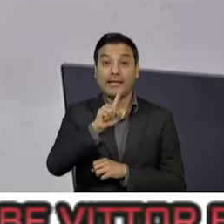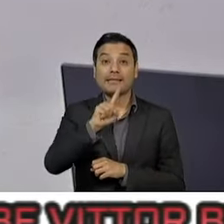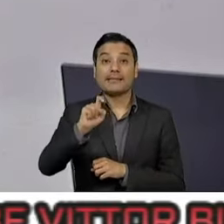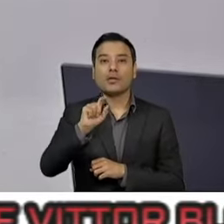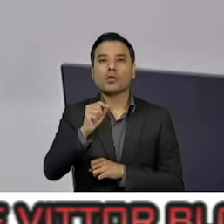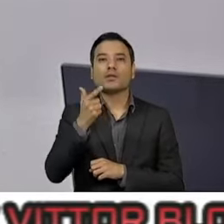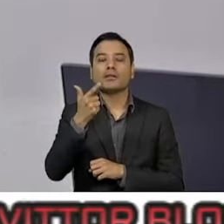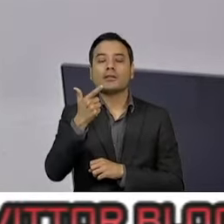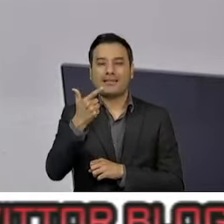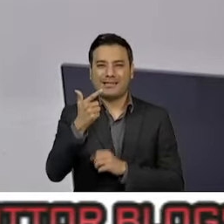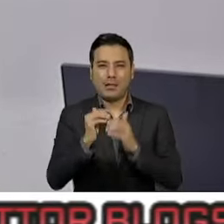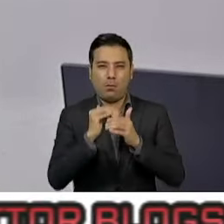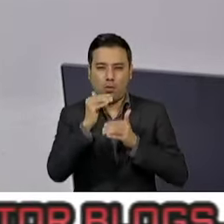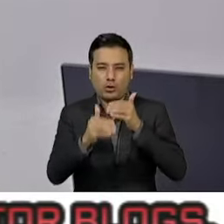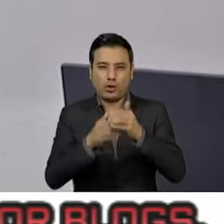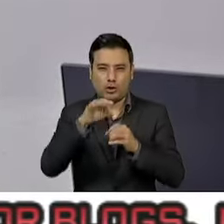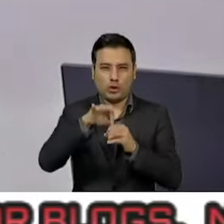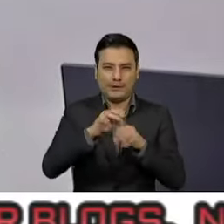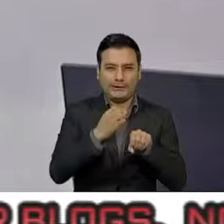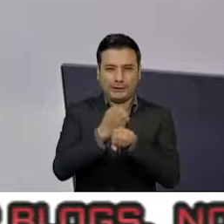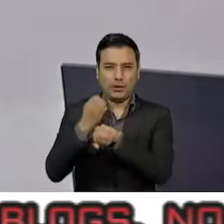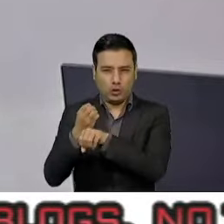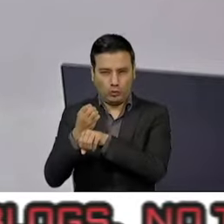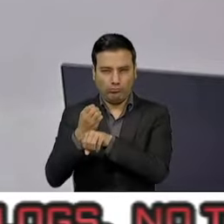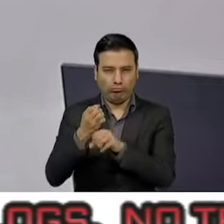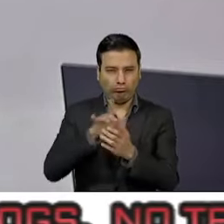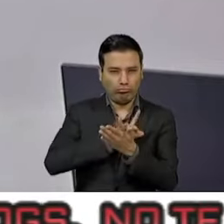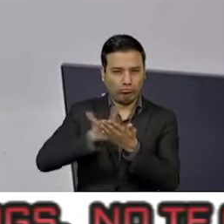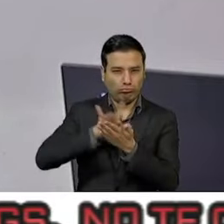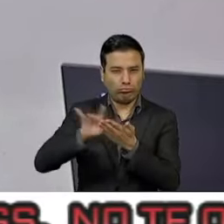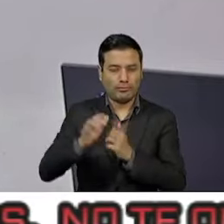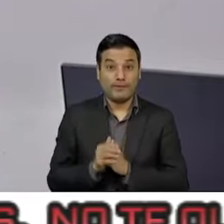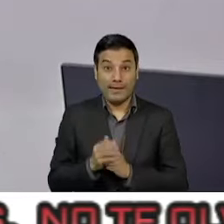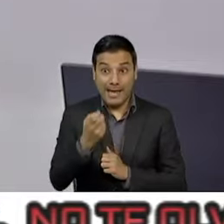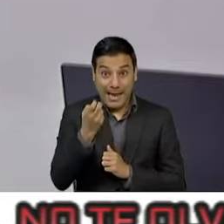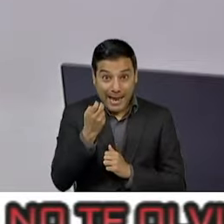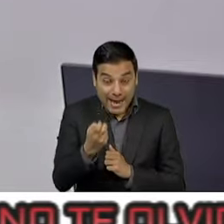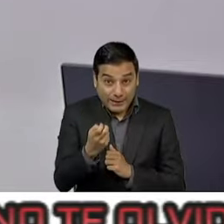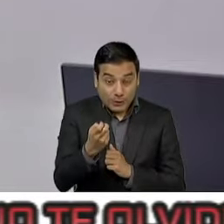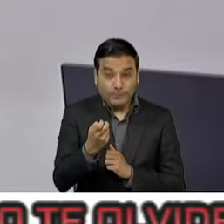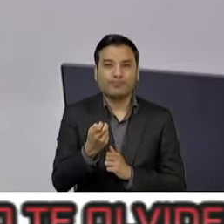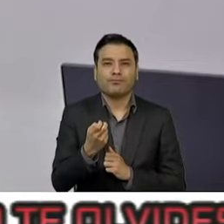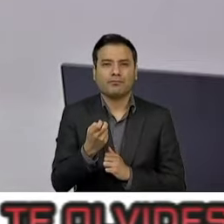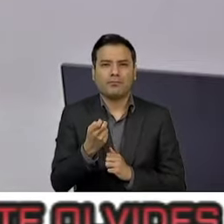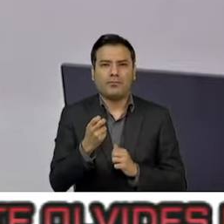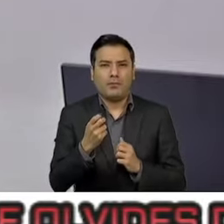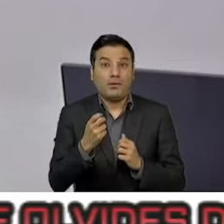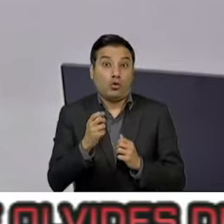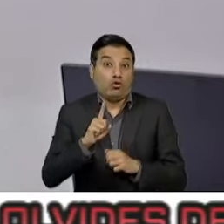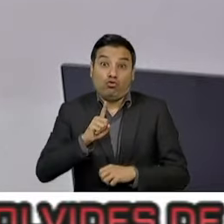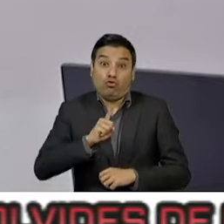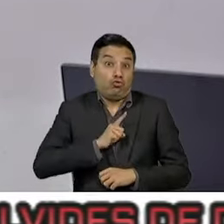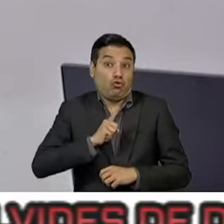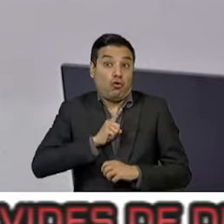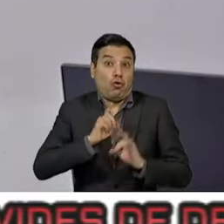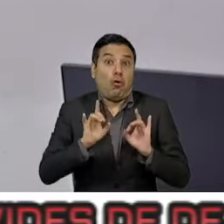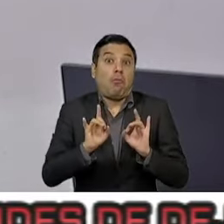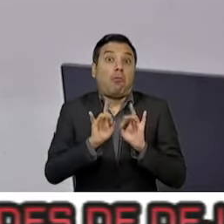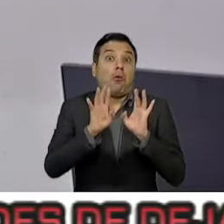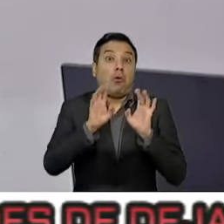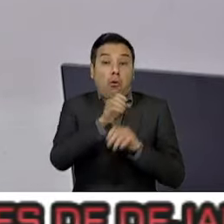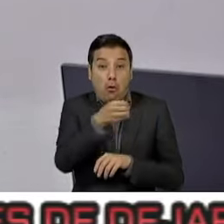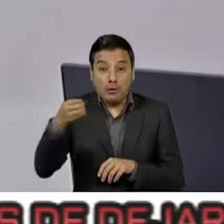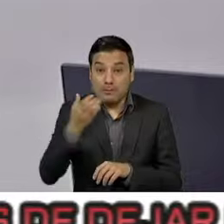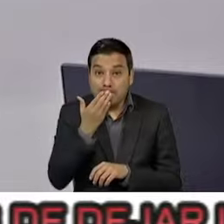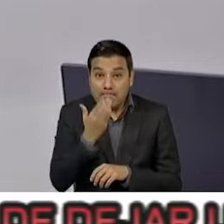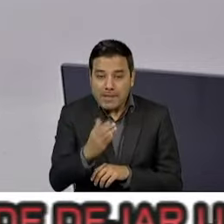177 procesos electorales locales. Estos ejercicios democráticos no han sido obra de la casualidad, sino más bien han sido